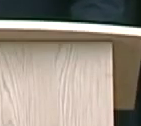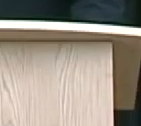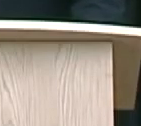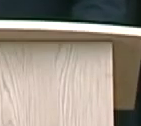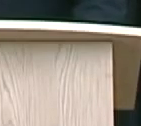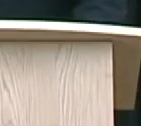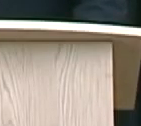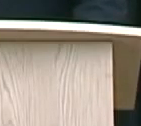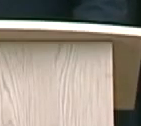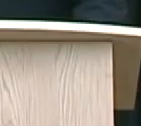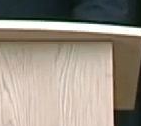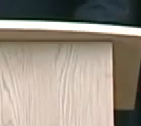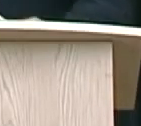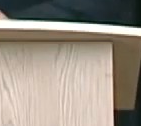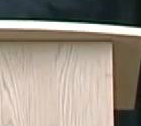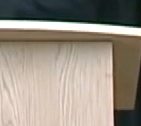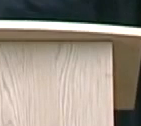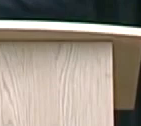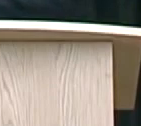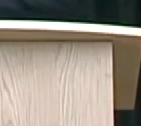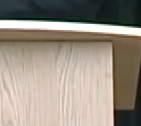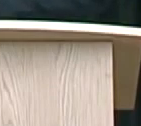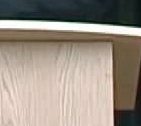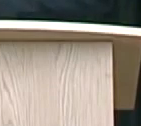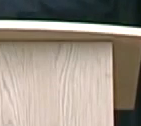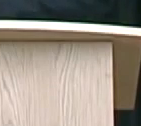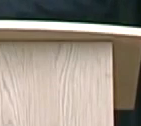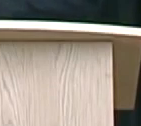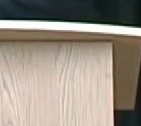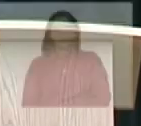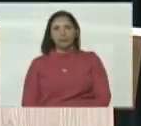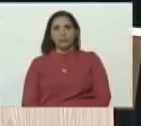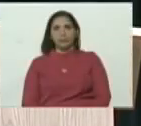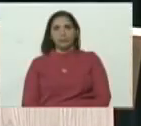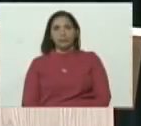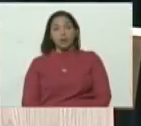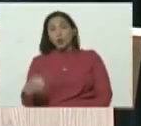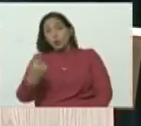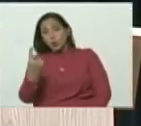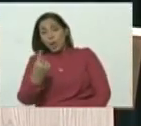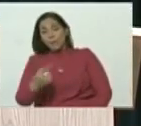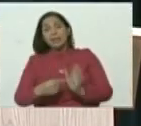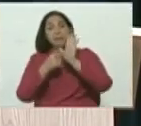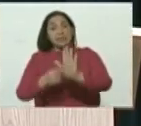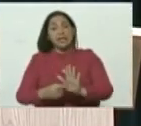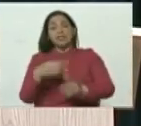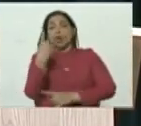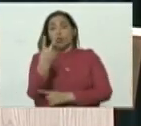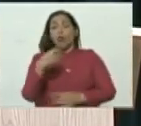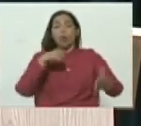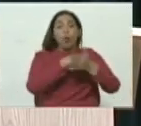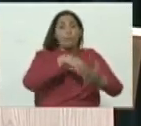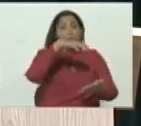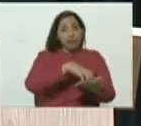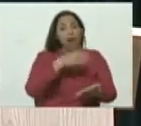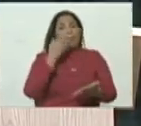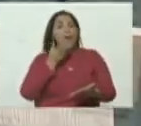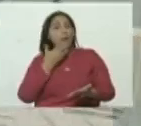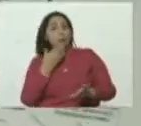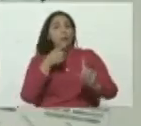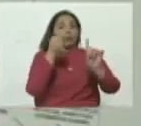No solamente estamos en presencia de dos golpes de Estado. Un golpe de Estado para